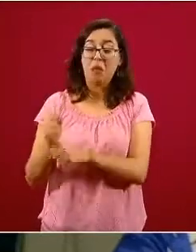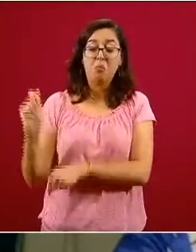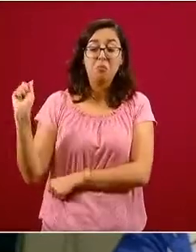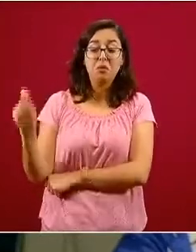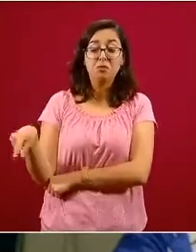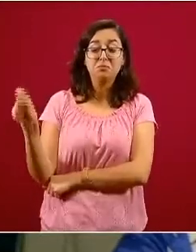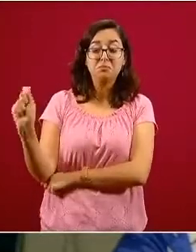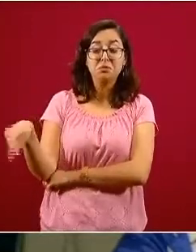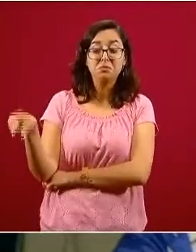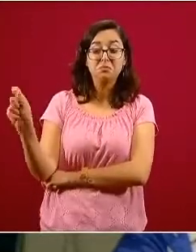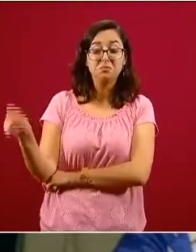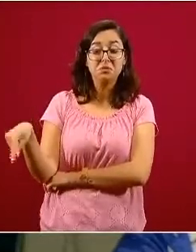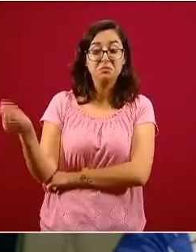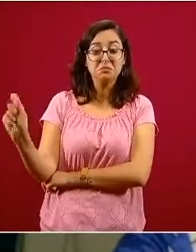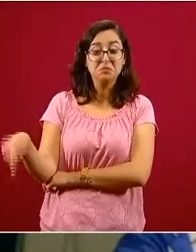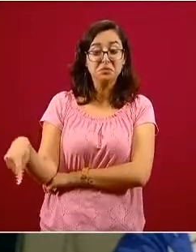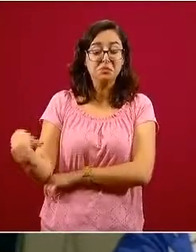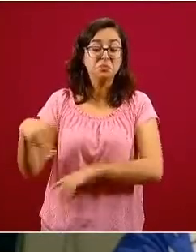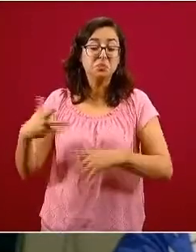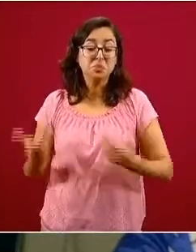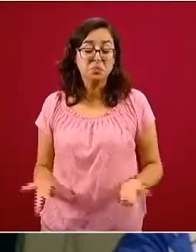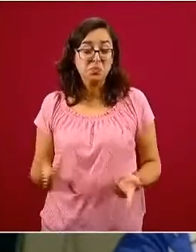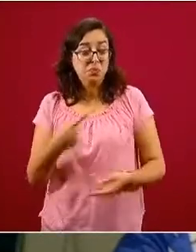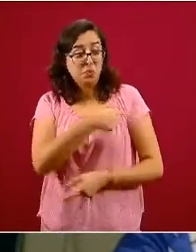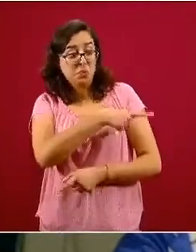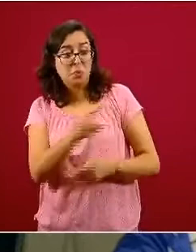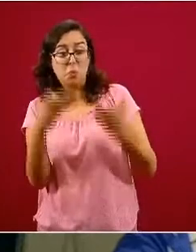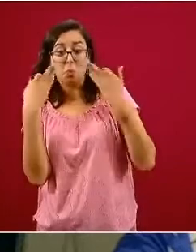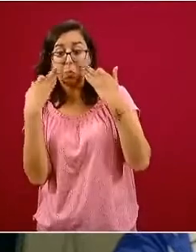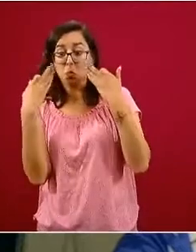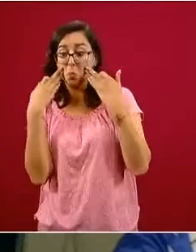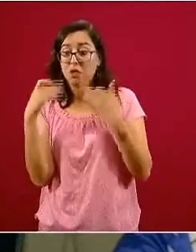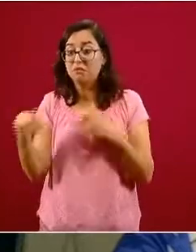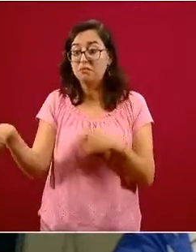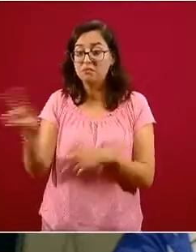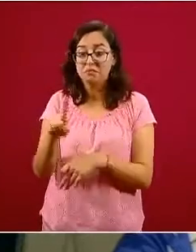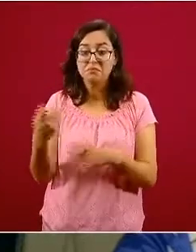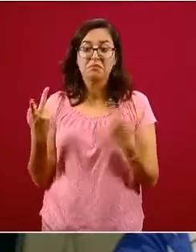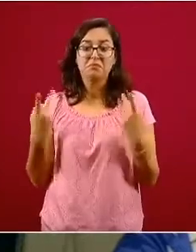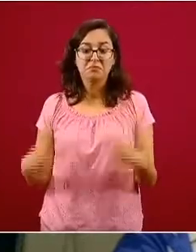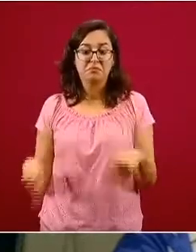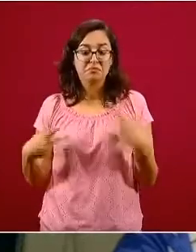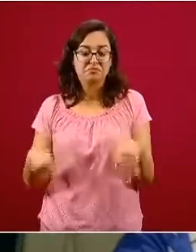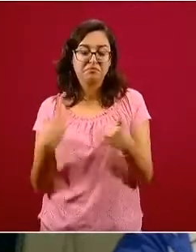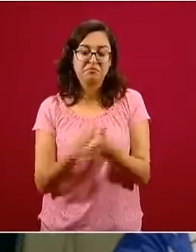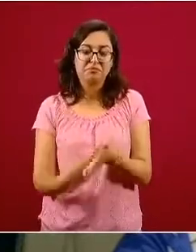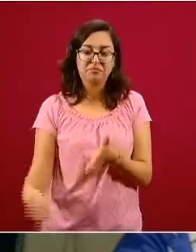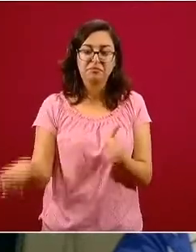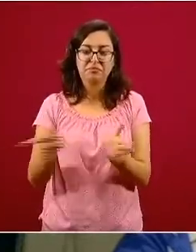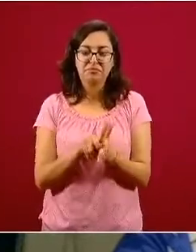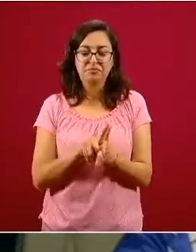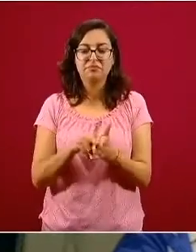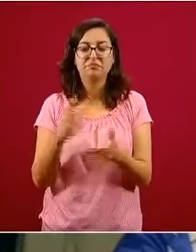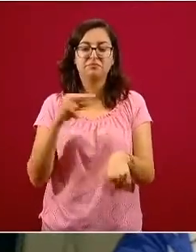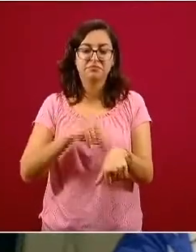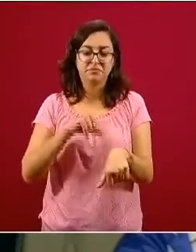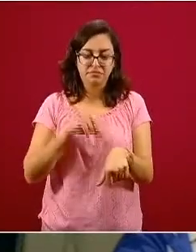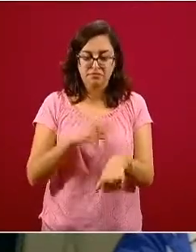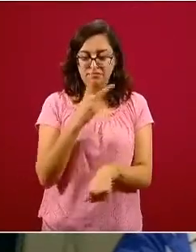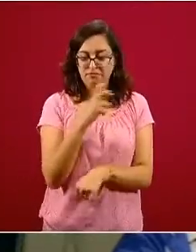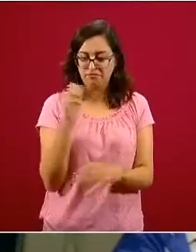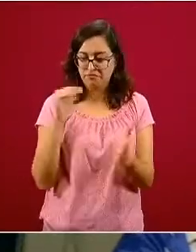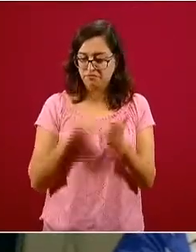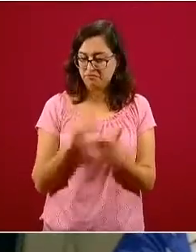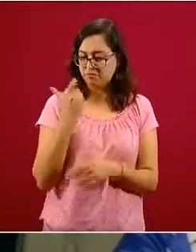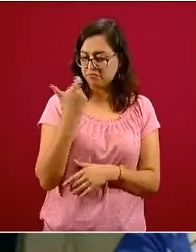puesto y que, de acuerdo a los testimonios, está involucrado en la venta de plazas para médicos,